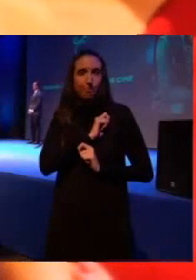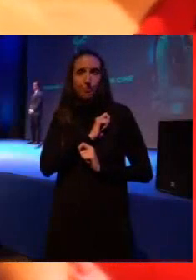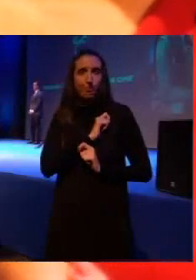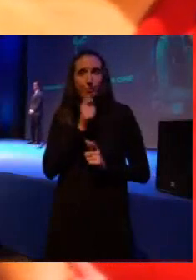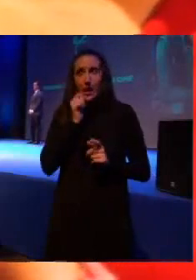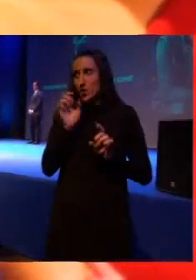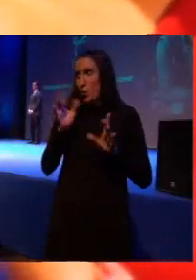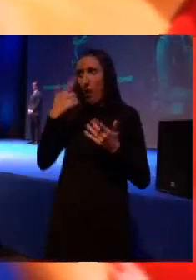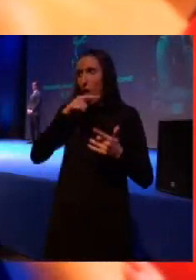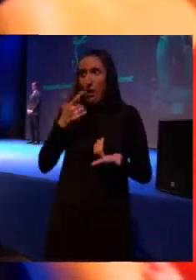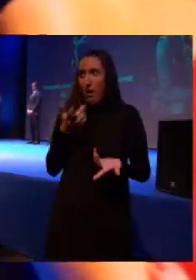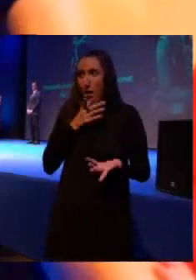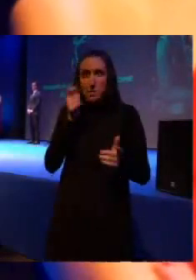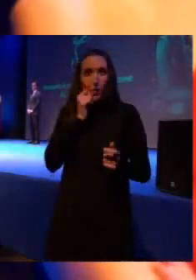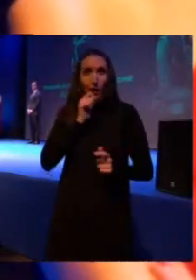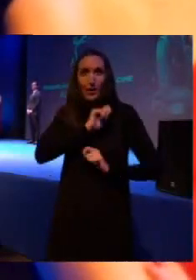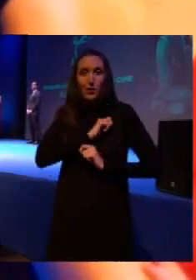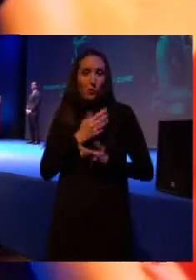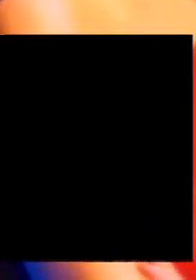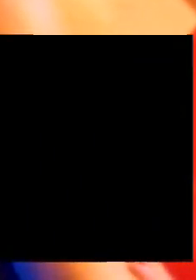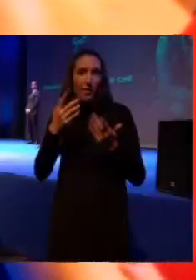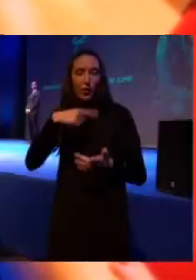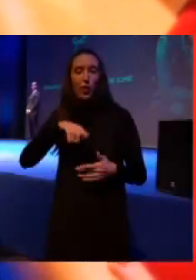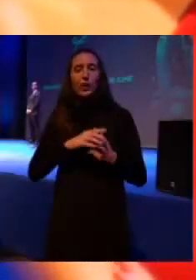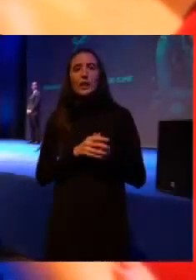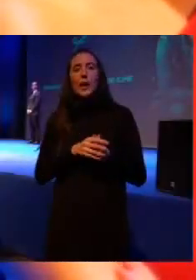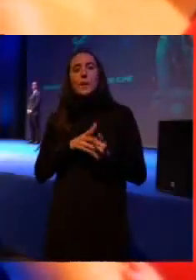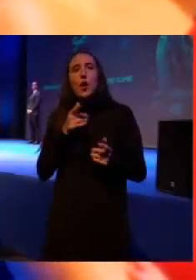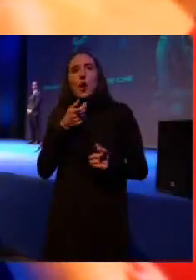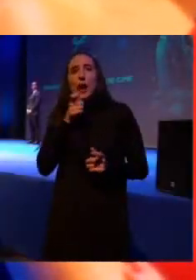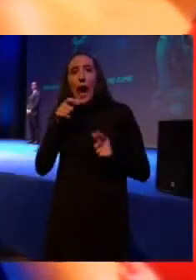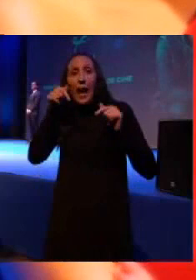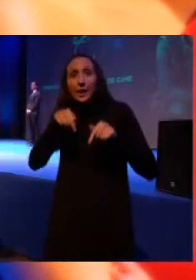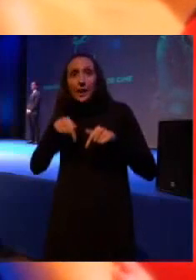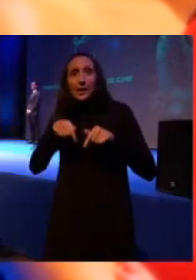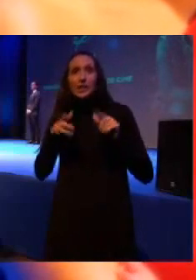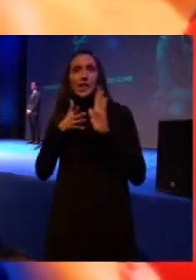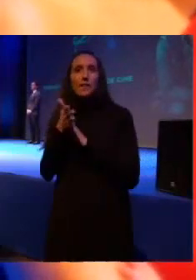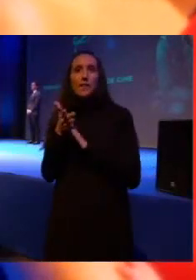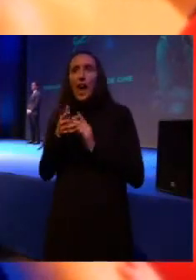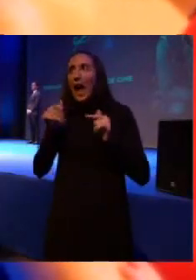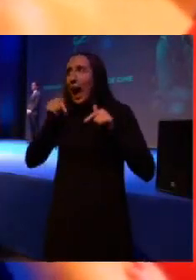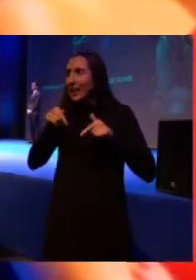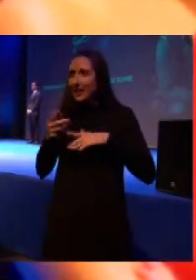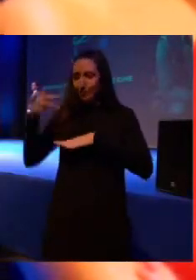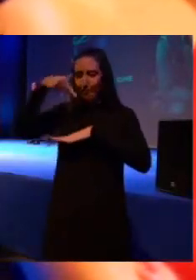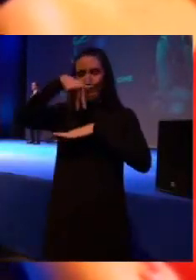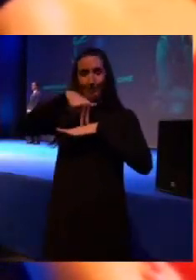el que acabáis de demostrarme vosotros esta noche, que os agradezco mucho, sino porque me refiero a aquí, en este mismo